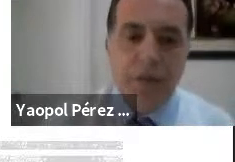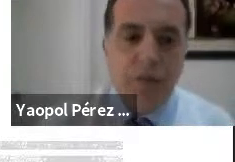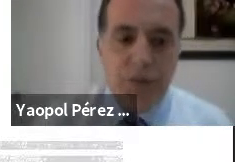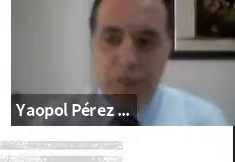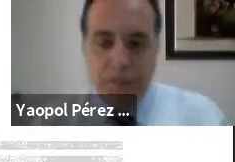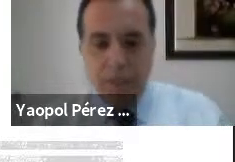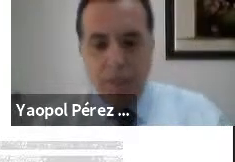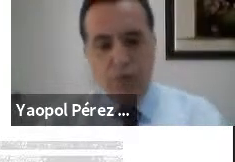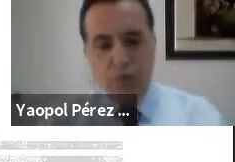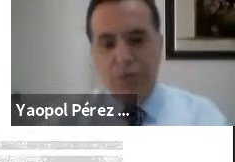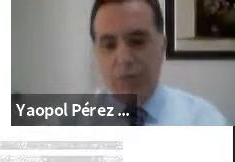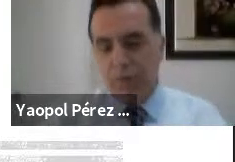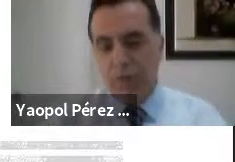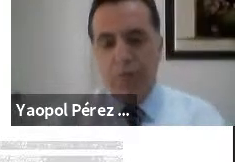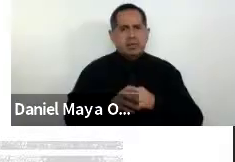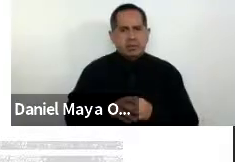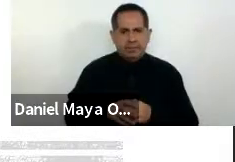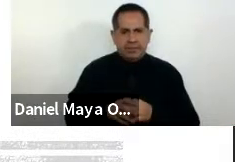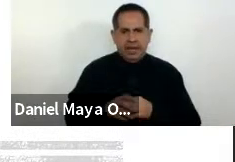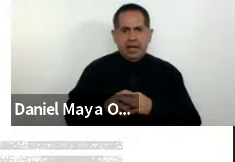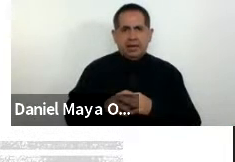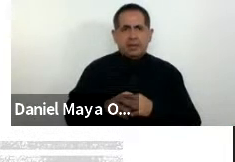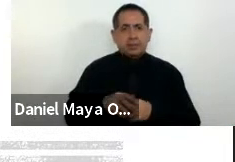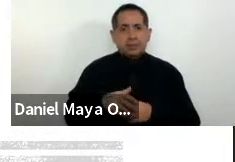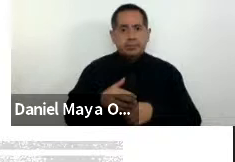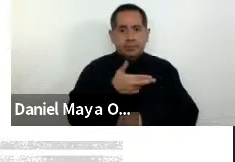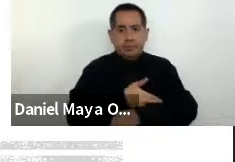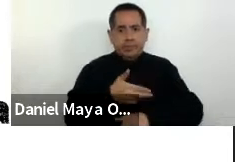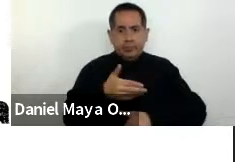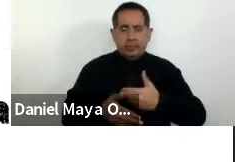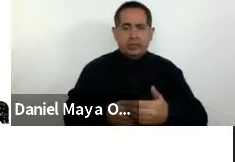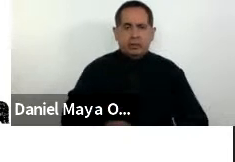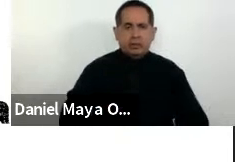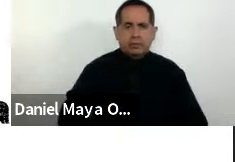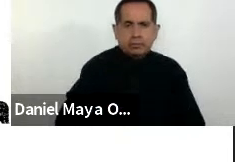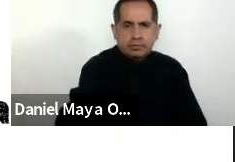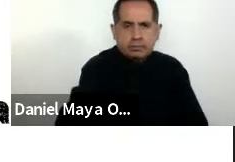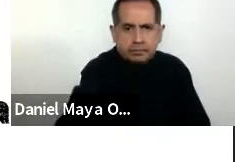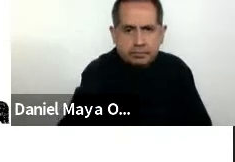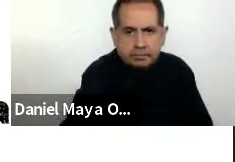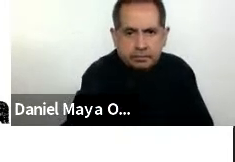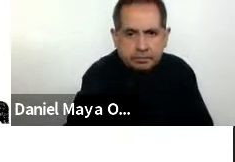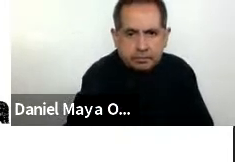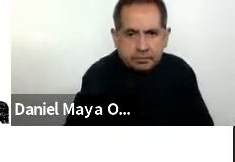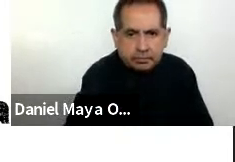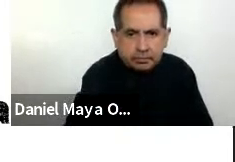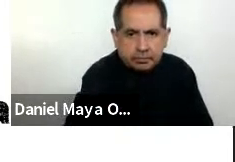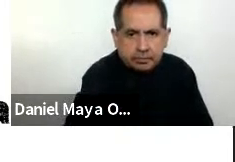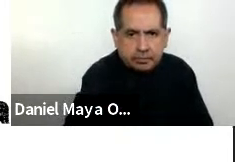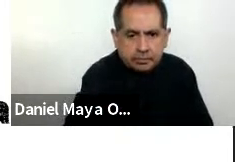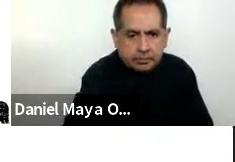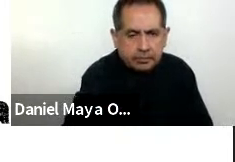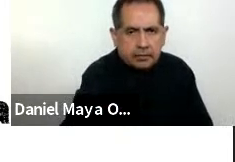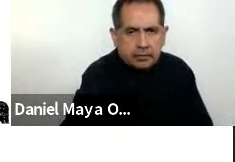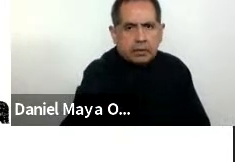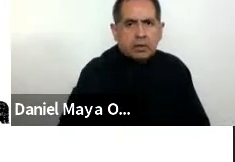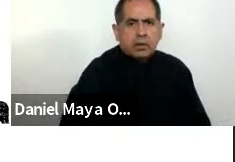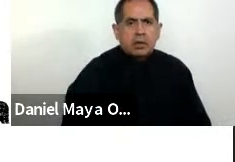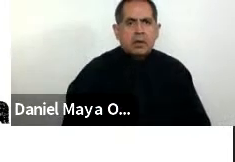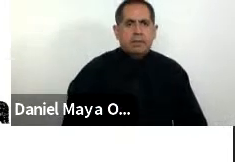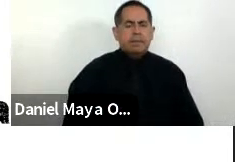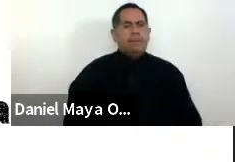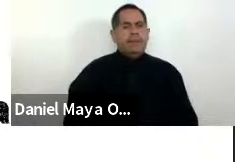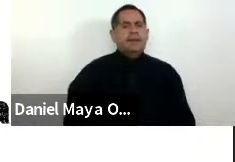El tema entonces es ajustes al procedimiento en el ámbito judicial. Su servidor, el magistrado llevado por Ministerio de Ley, llevado por Pérez Amaya Jiménez.